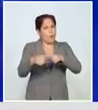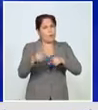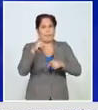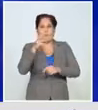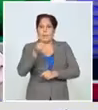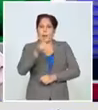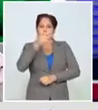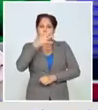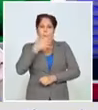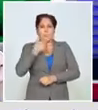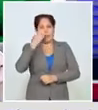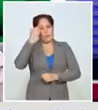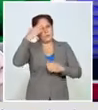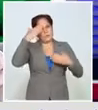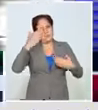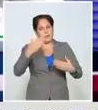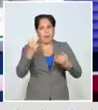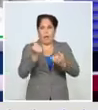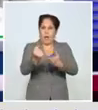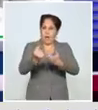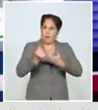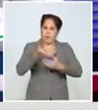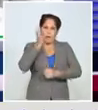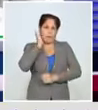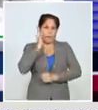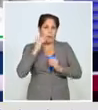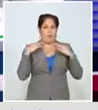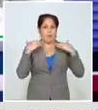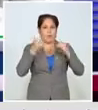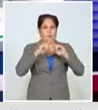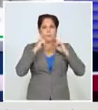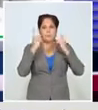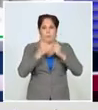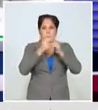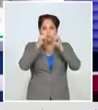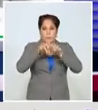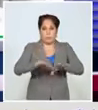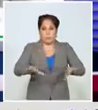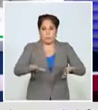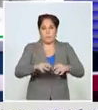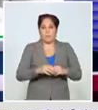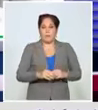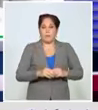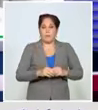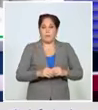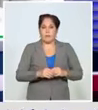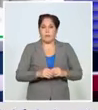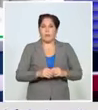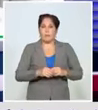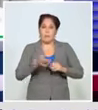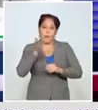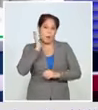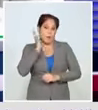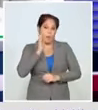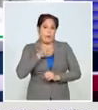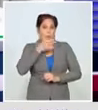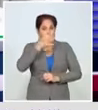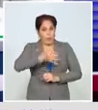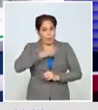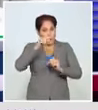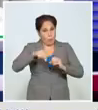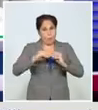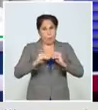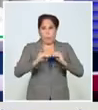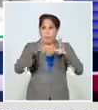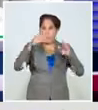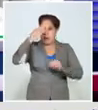Muchísimas gracias, doctor Francisco Durán García, director nacional de epidemiología. Ya escucharon en esta conferencia de prensa en la mañana de hoy,